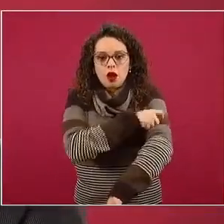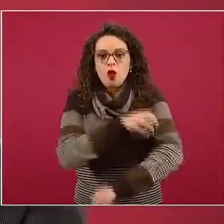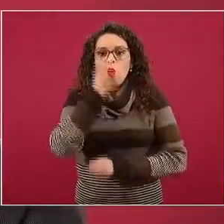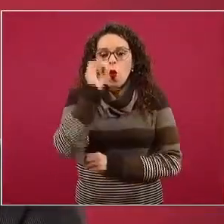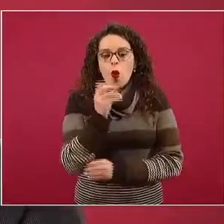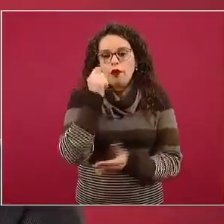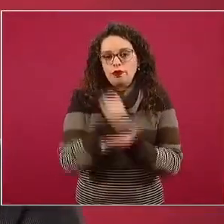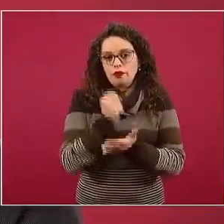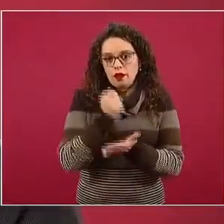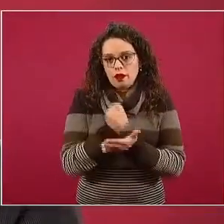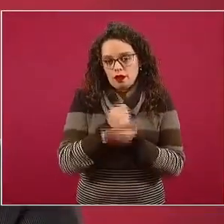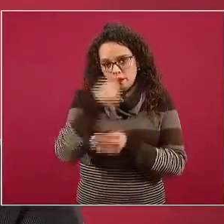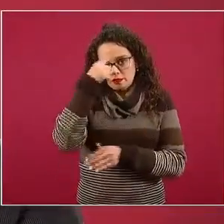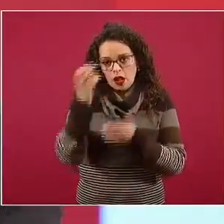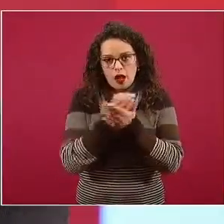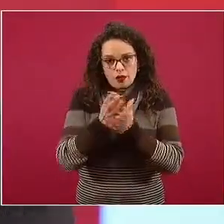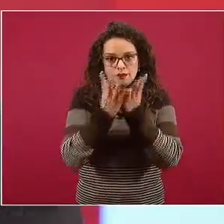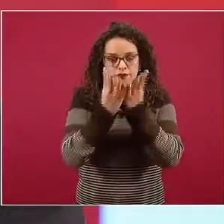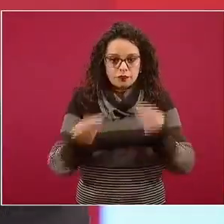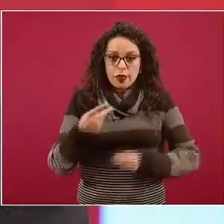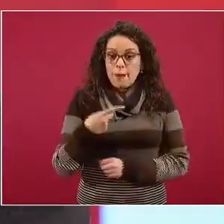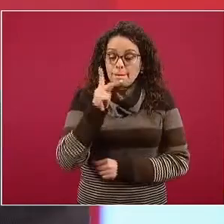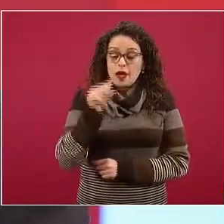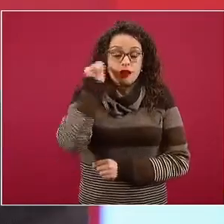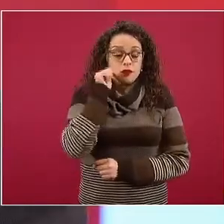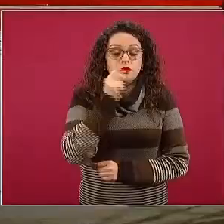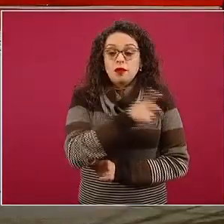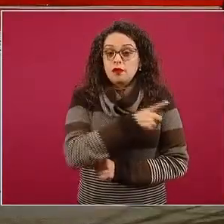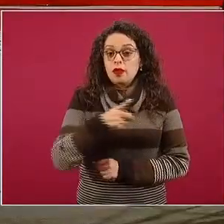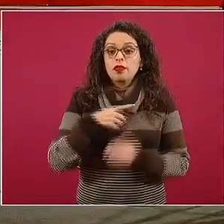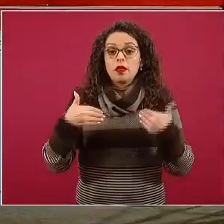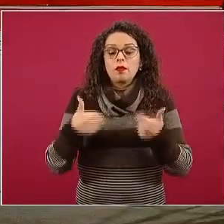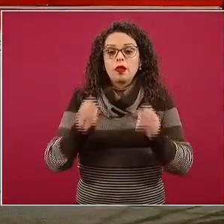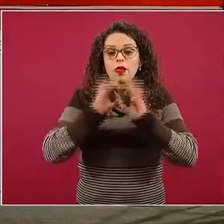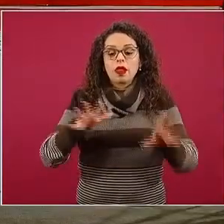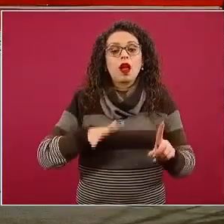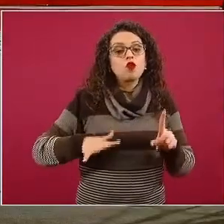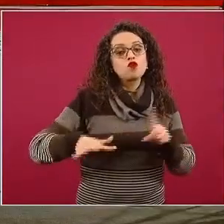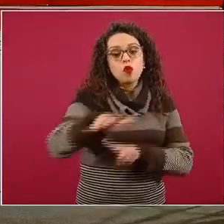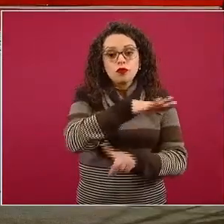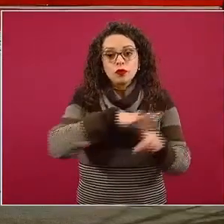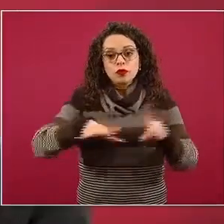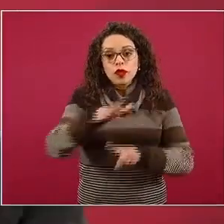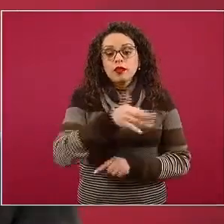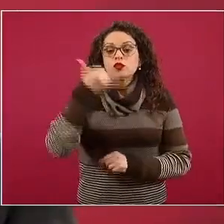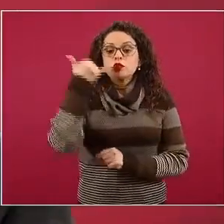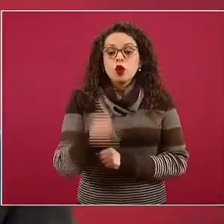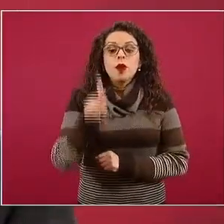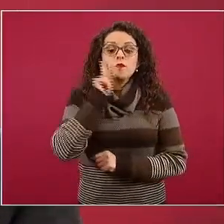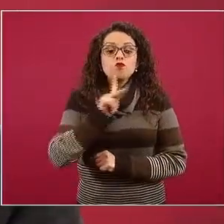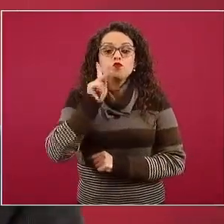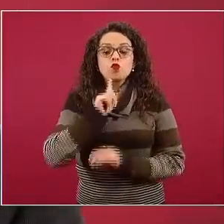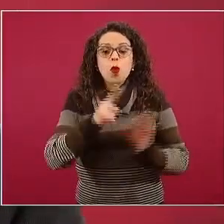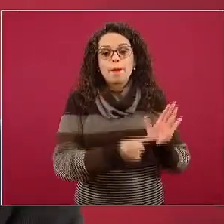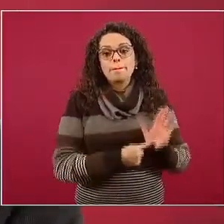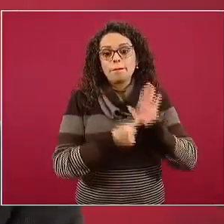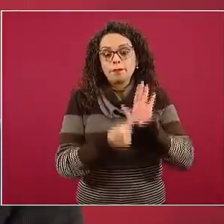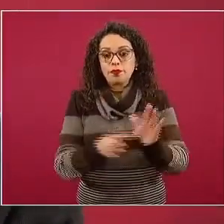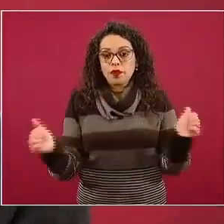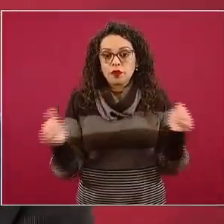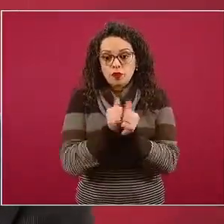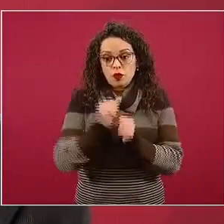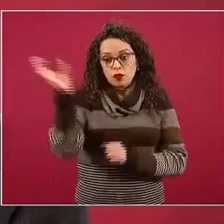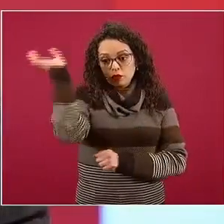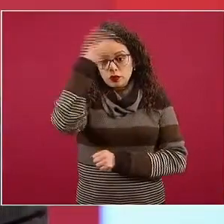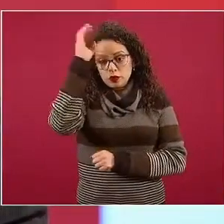tratamiento, pero siempre hay que tener presente el contexto y siempre hay que tener una validación amparada en ciencia,